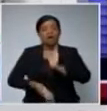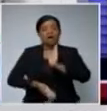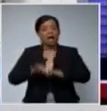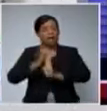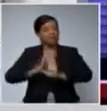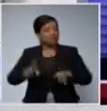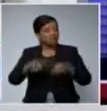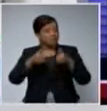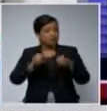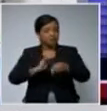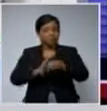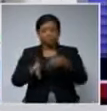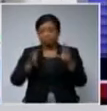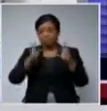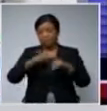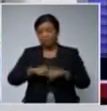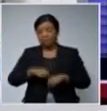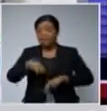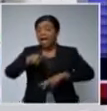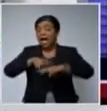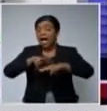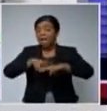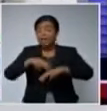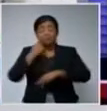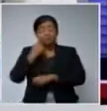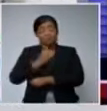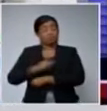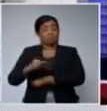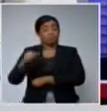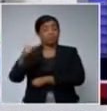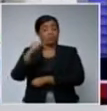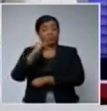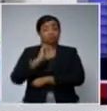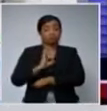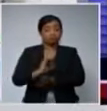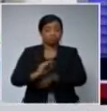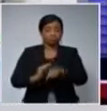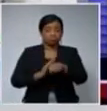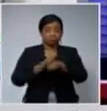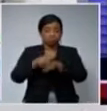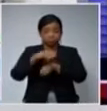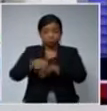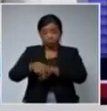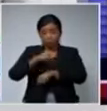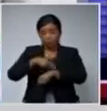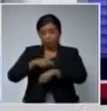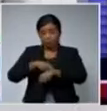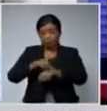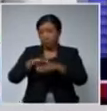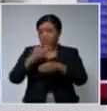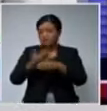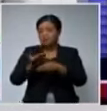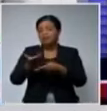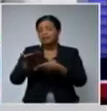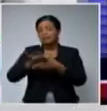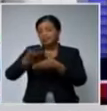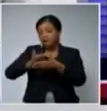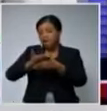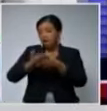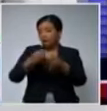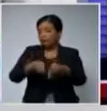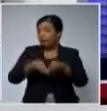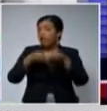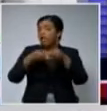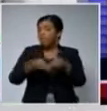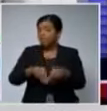país. La Habana sigue siendo el epicentro de la enfermedad en estos momentos, seguida de Santiago de Cuba y Granma, que hoy presentan las